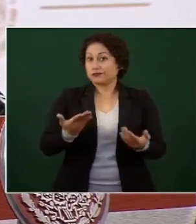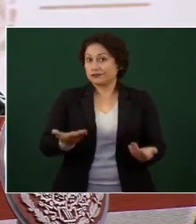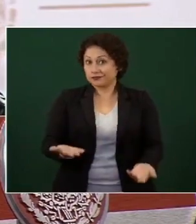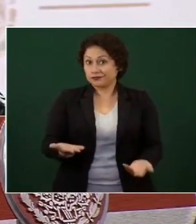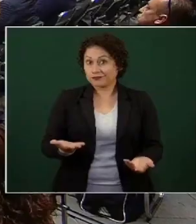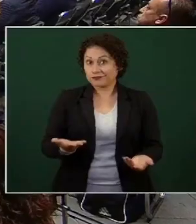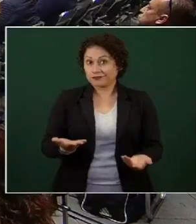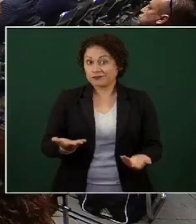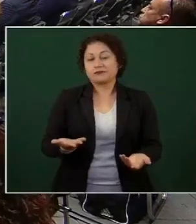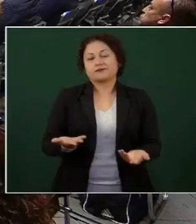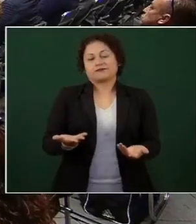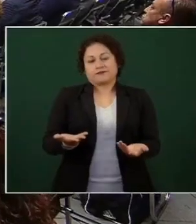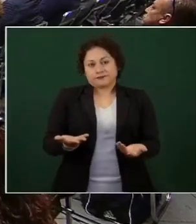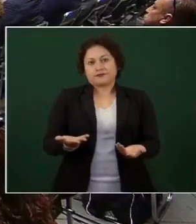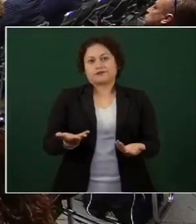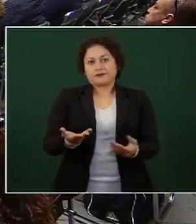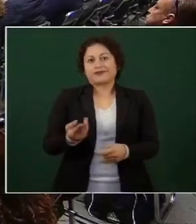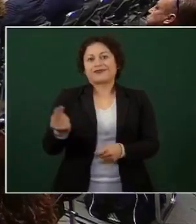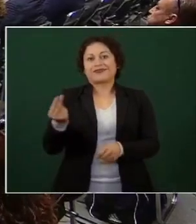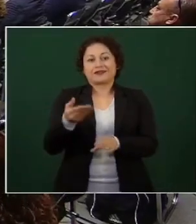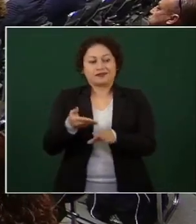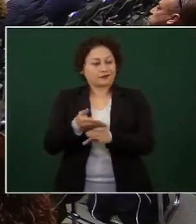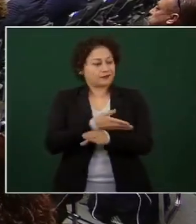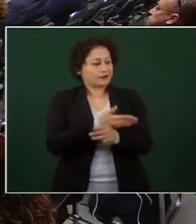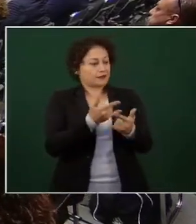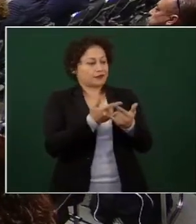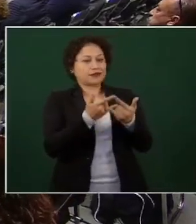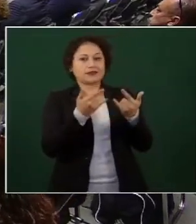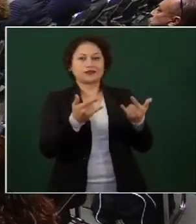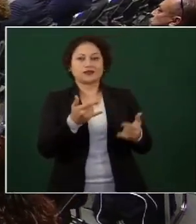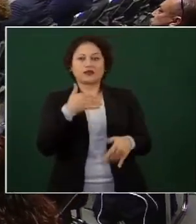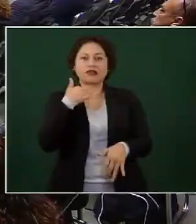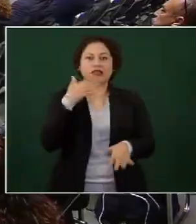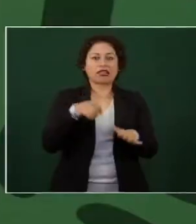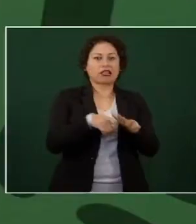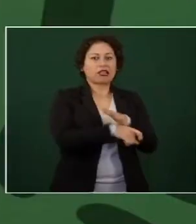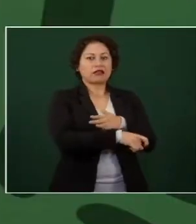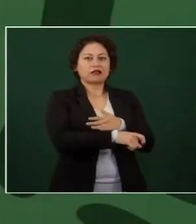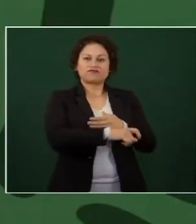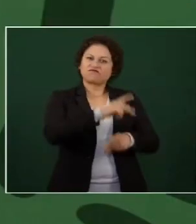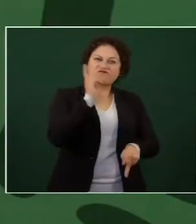necesitamos cortar de tajo con la corrupción.